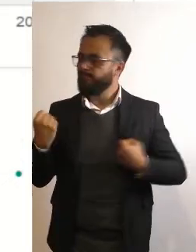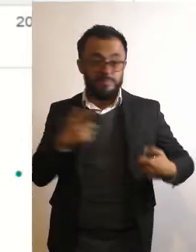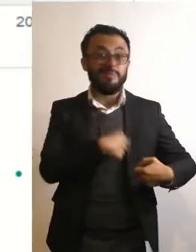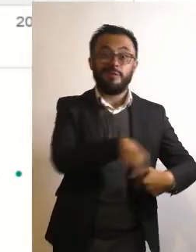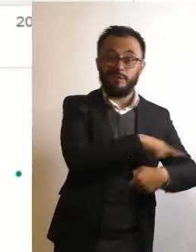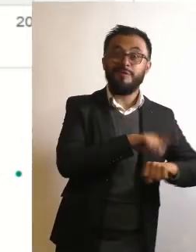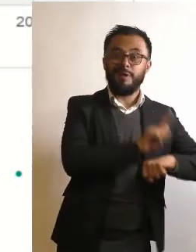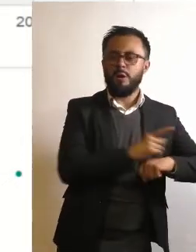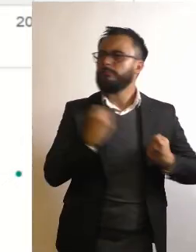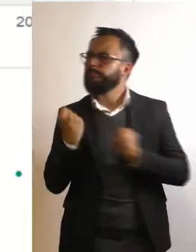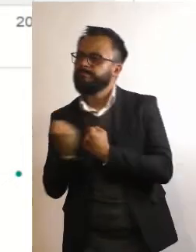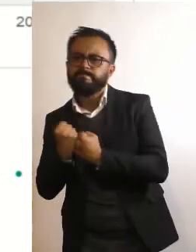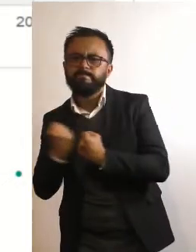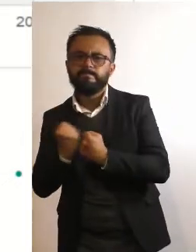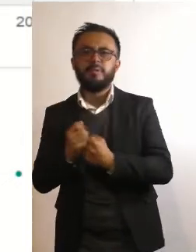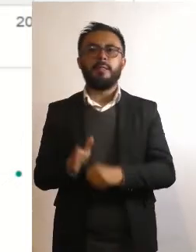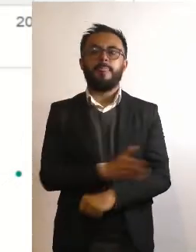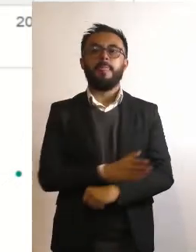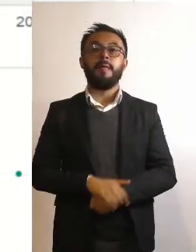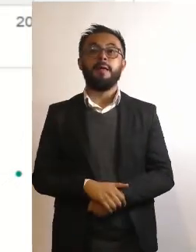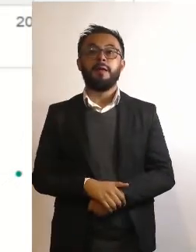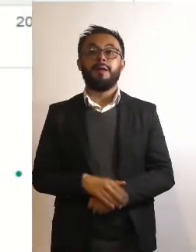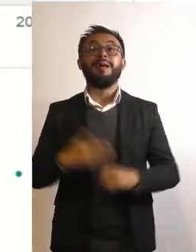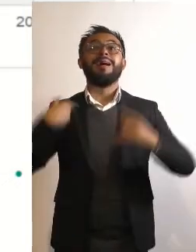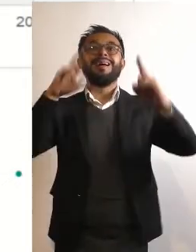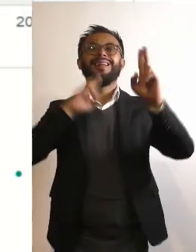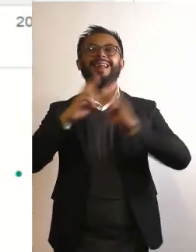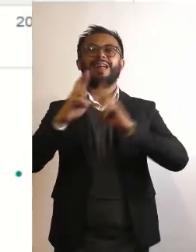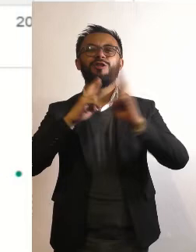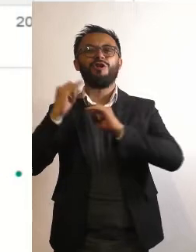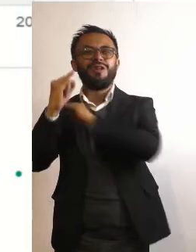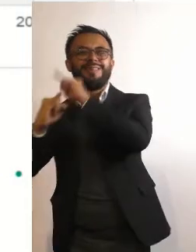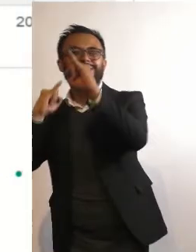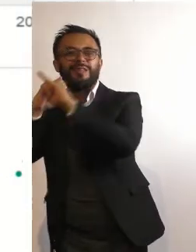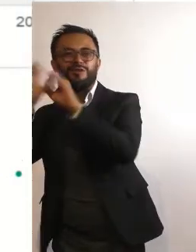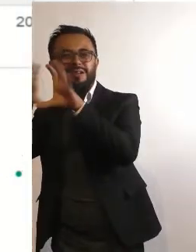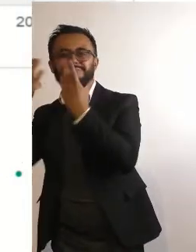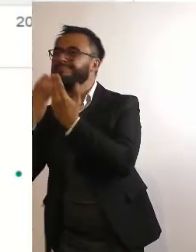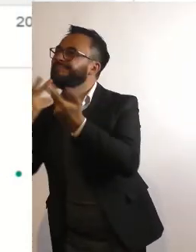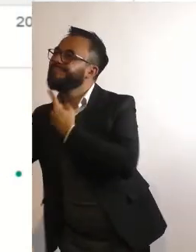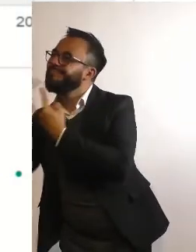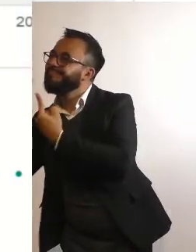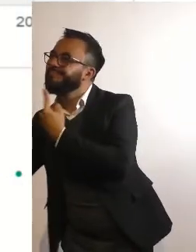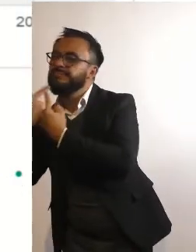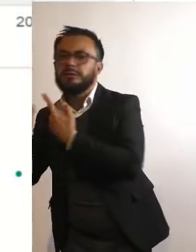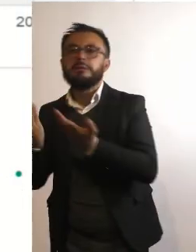Y en temas de relaciones internacionales tenemos